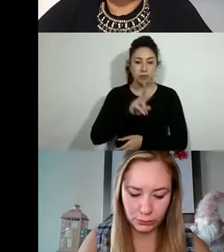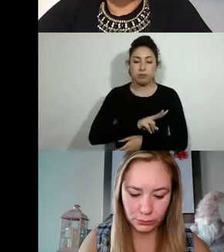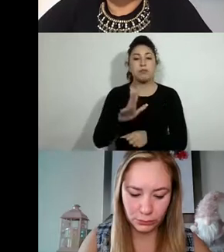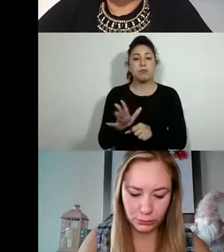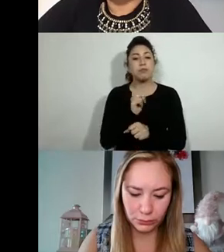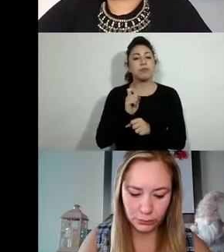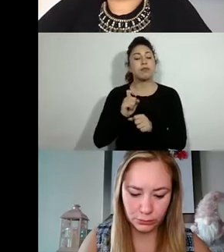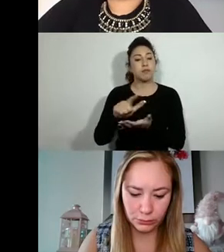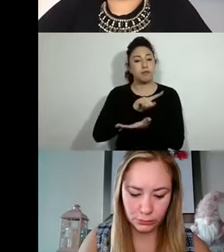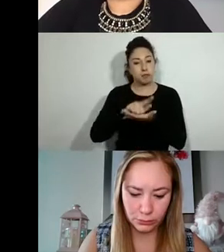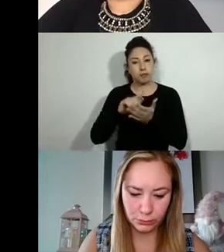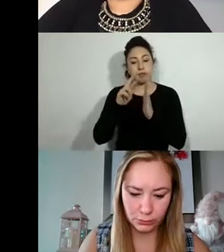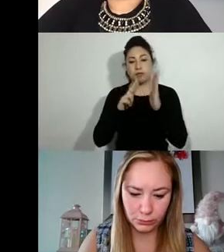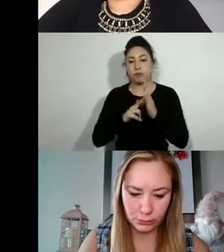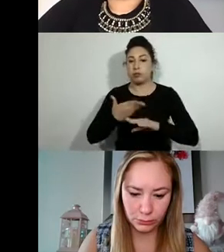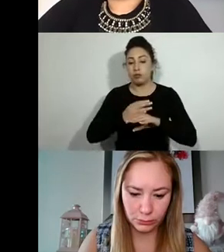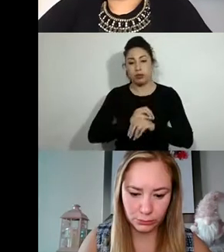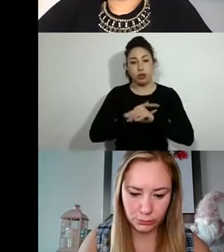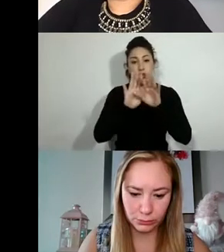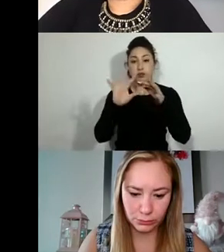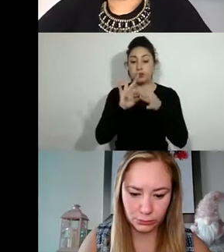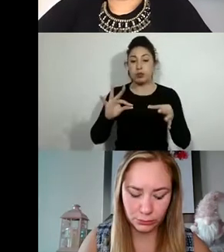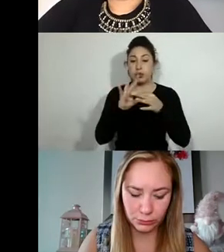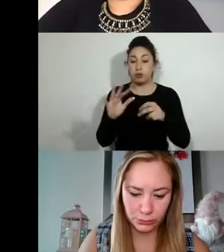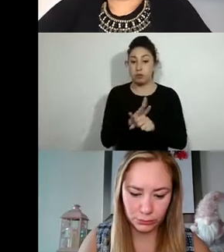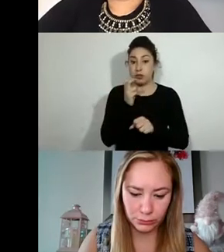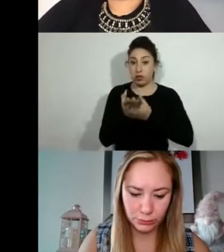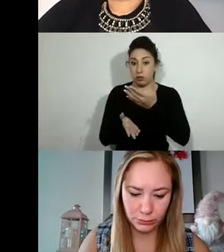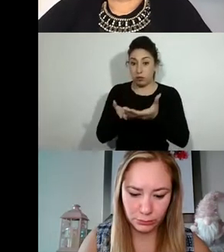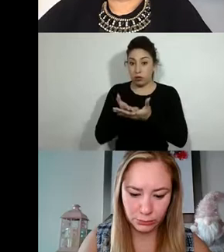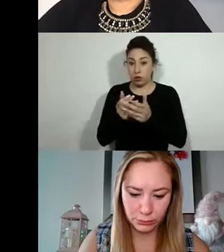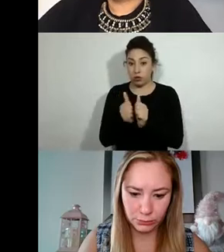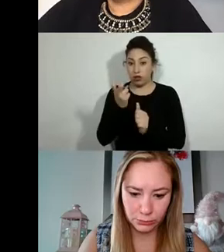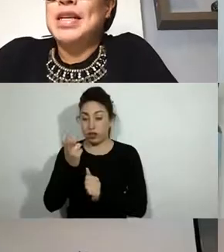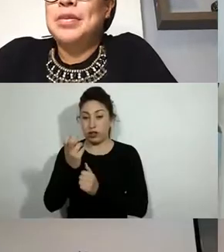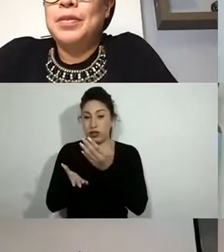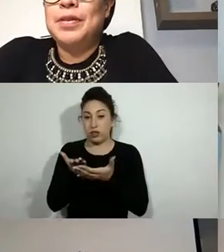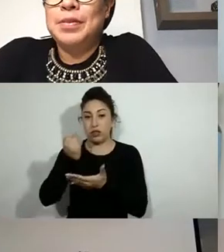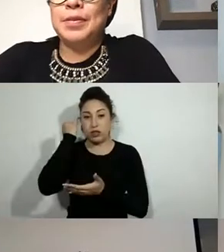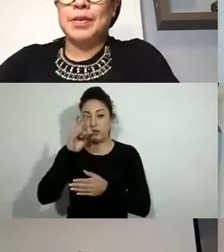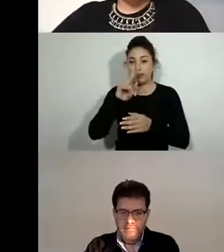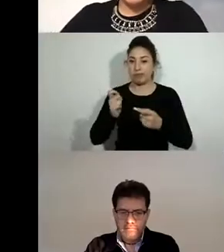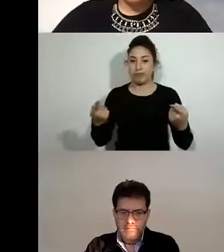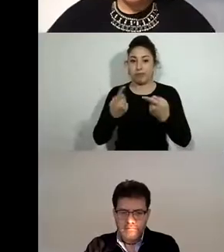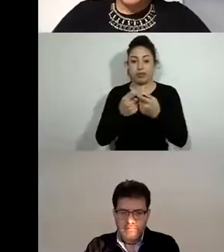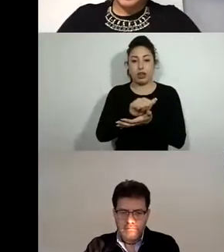y su reglamento el orden del día, porque el turno de la iniciativa de referencia es a todas luces ilegal.